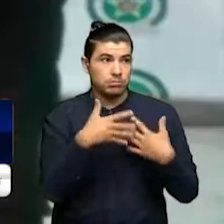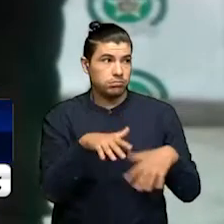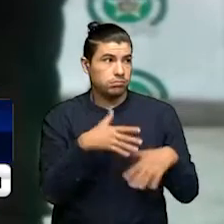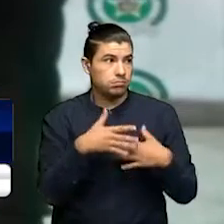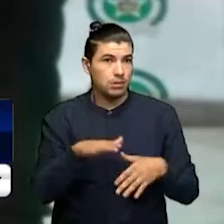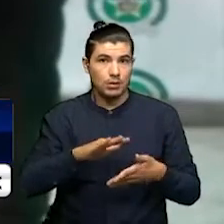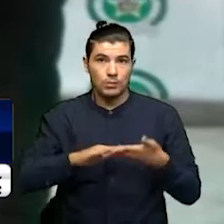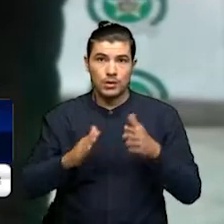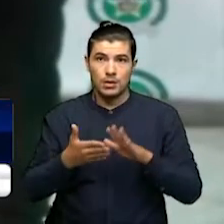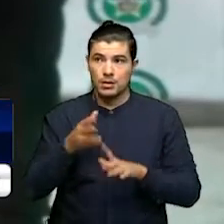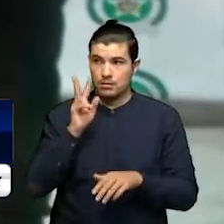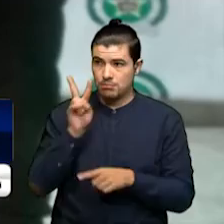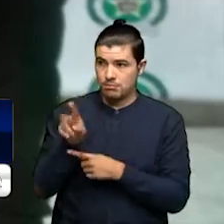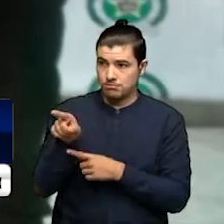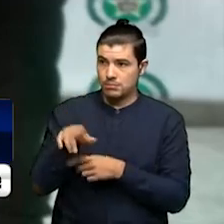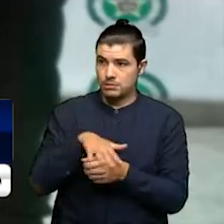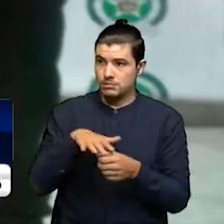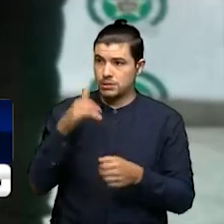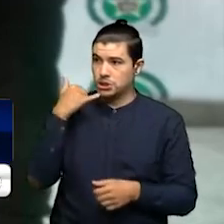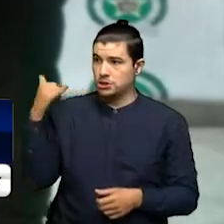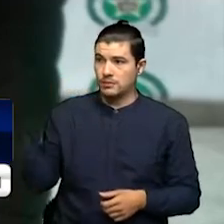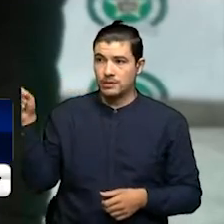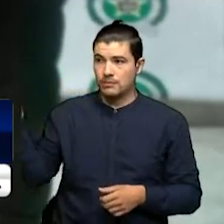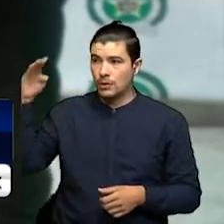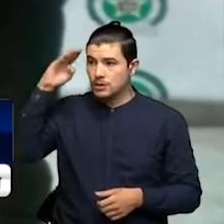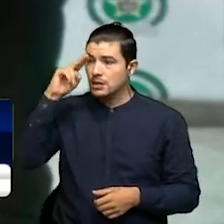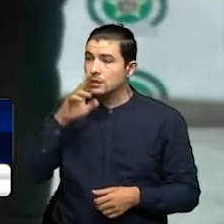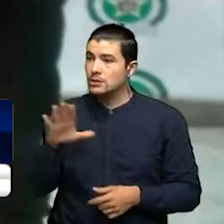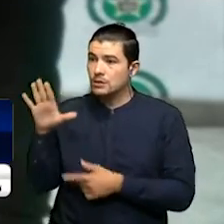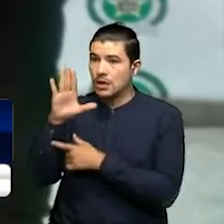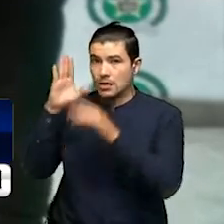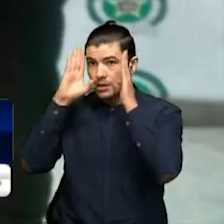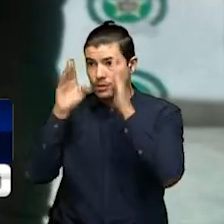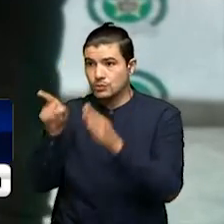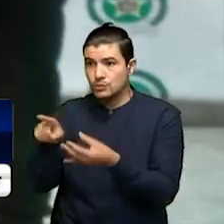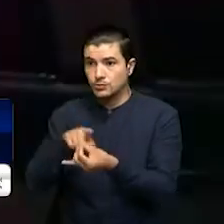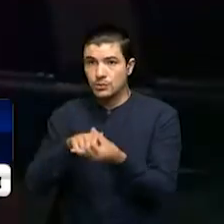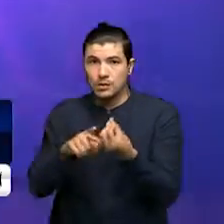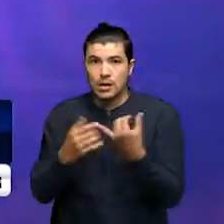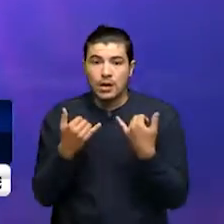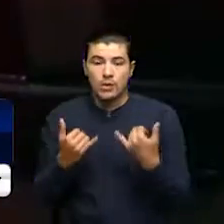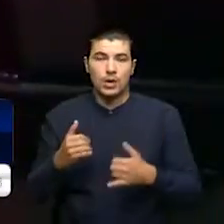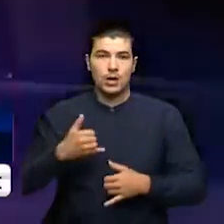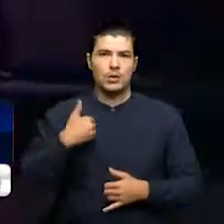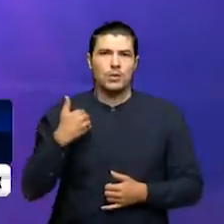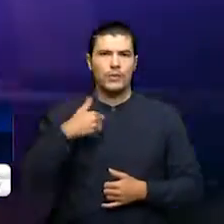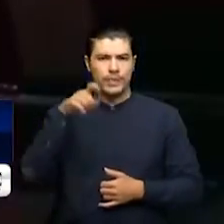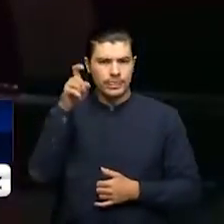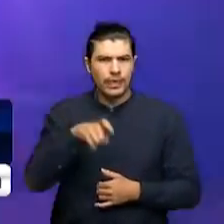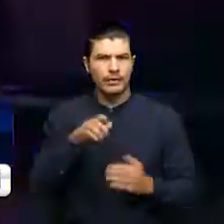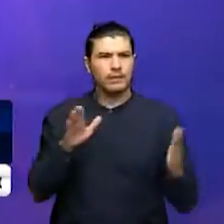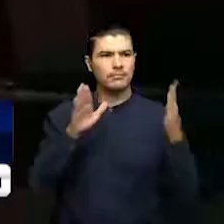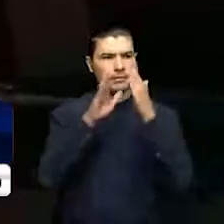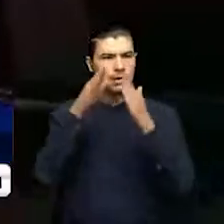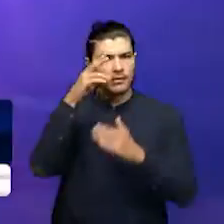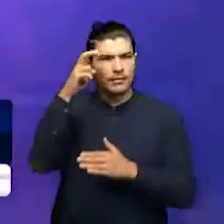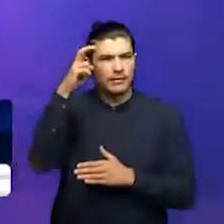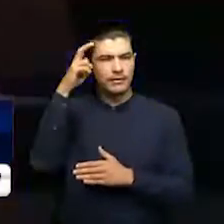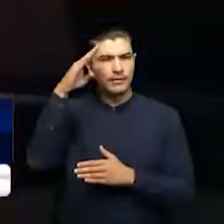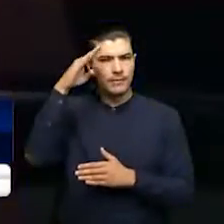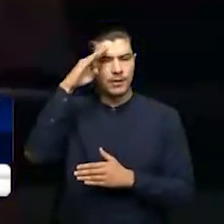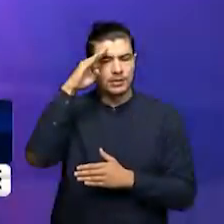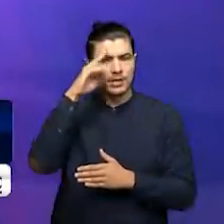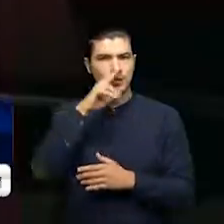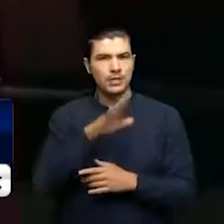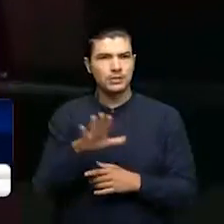la línea de atención de la Policía Nacional para que atendiera este caso, y ahora el joven deberá responder ante las autoridades competentes por el delito de